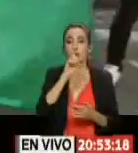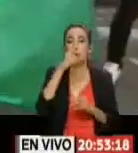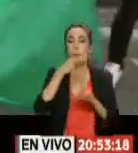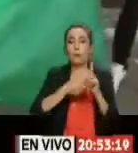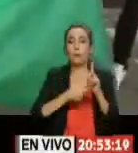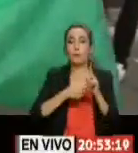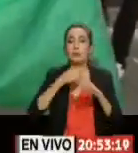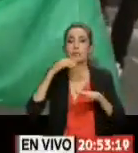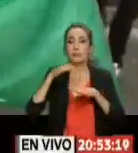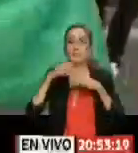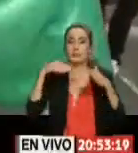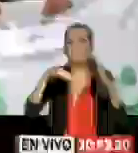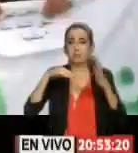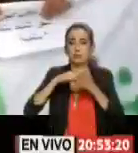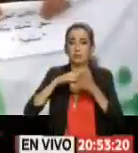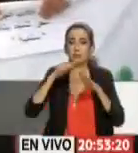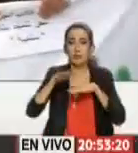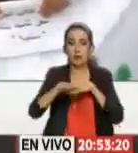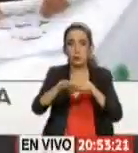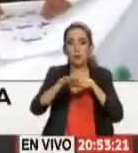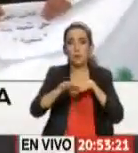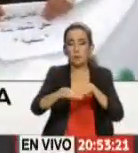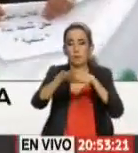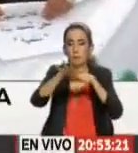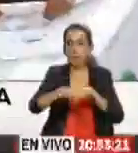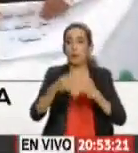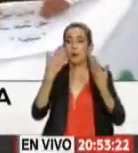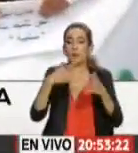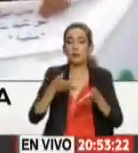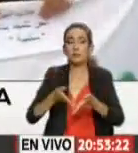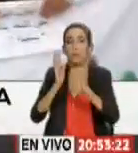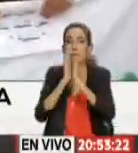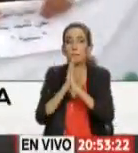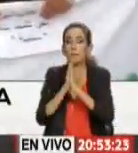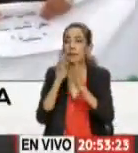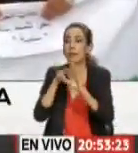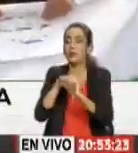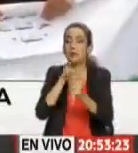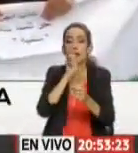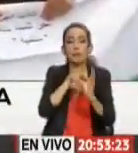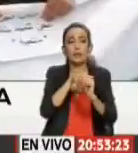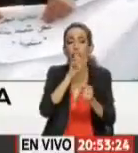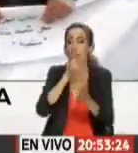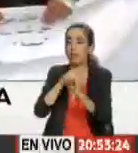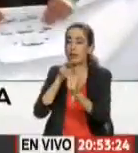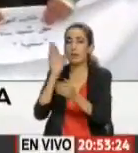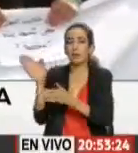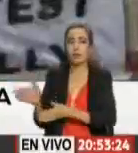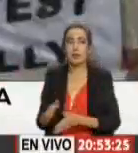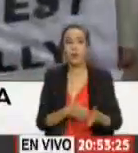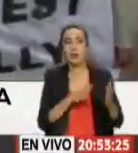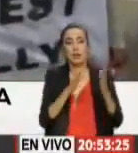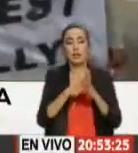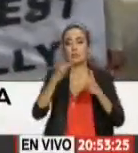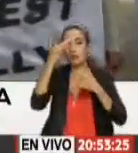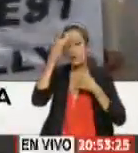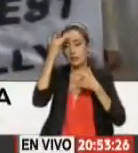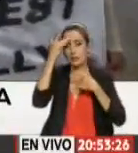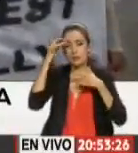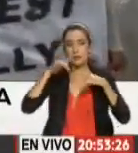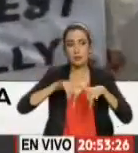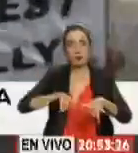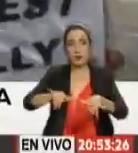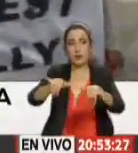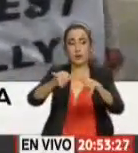en las calles. Las manifestaciones exigen la renuncia del mandatario, quien se encuentra gravemente enfermo y crecen diariamente